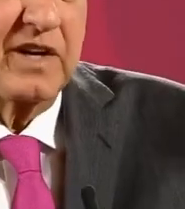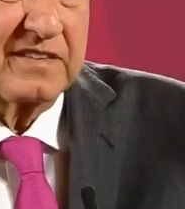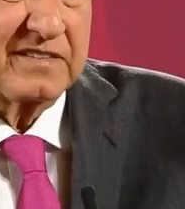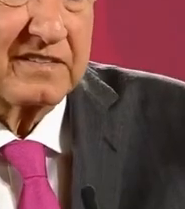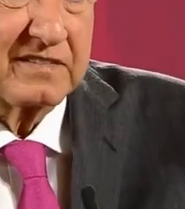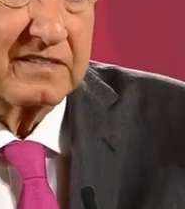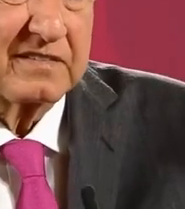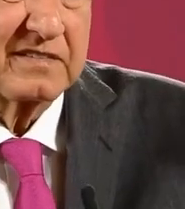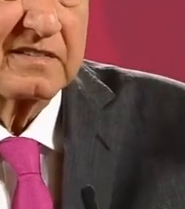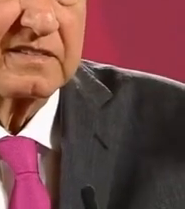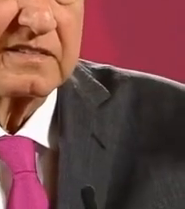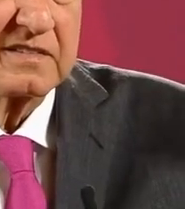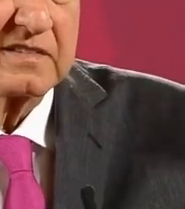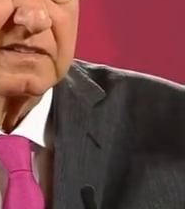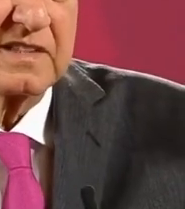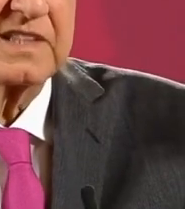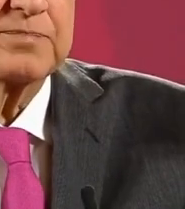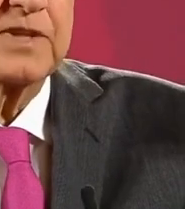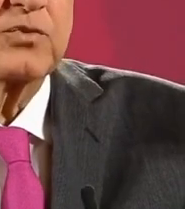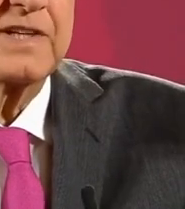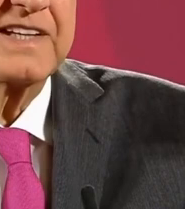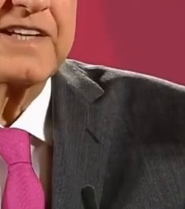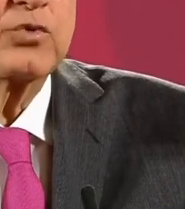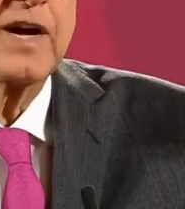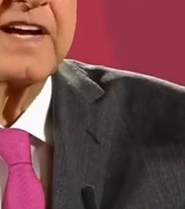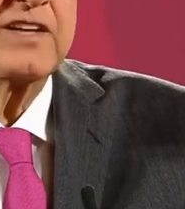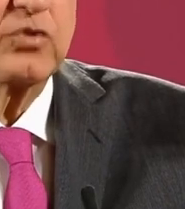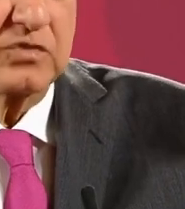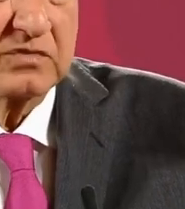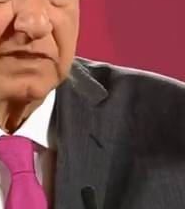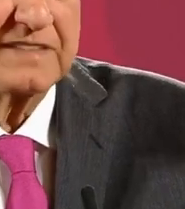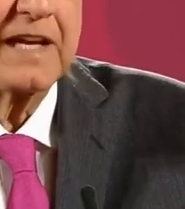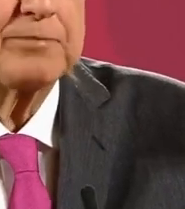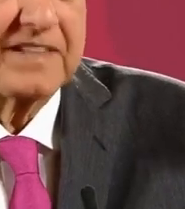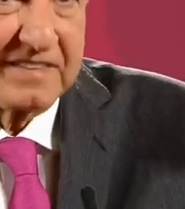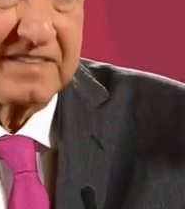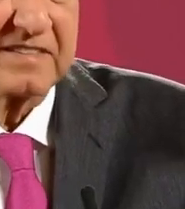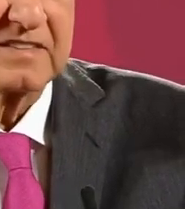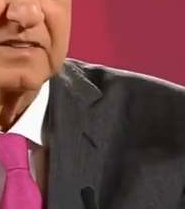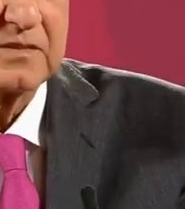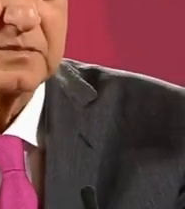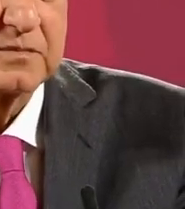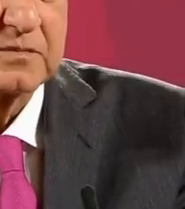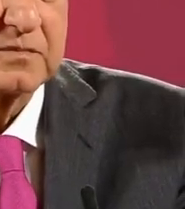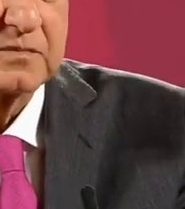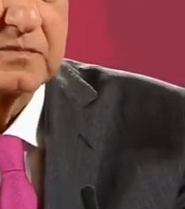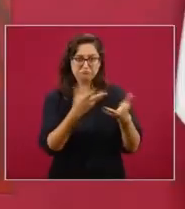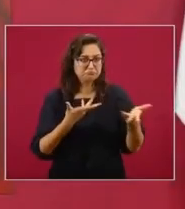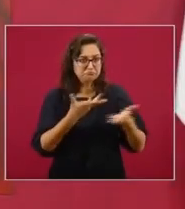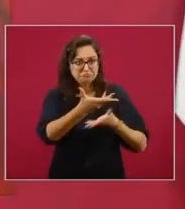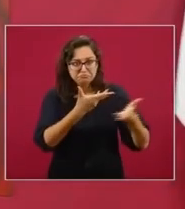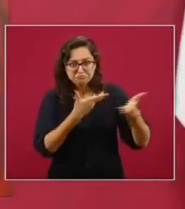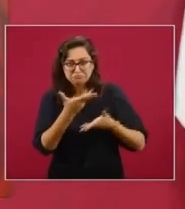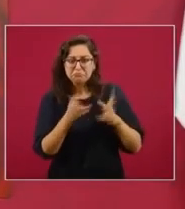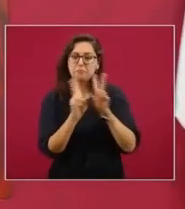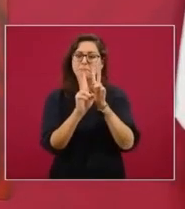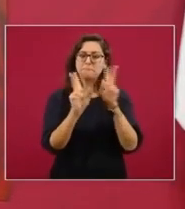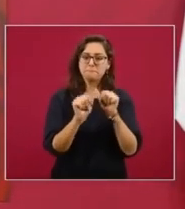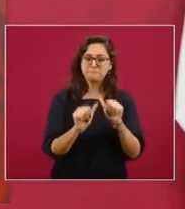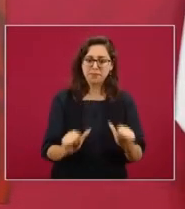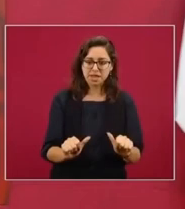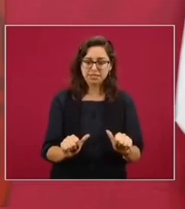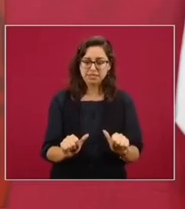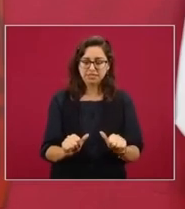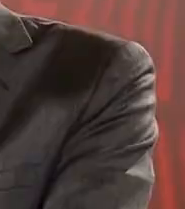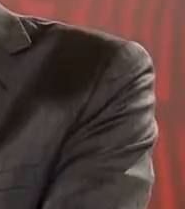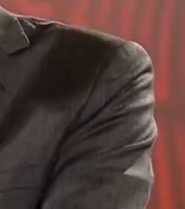López Obrador no sale con este cuento de que no podemos meternos en la política de otros países nosotros no